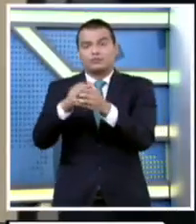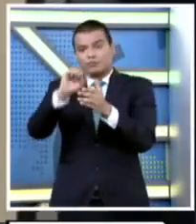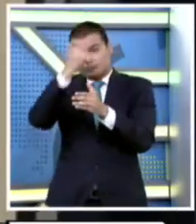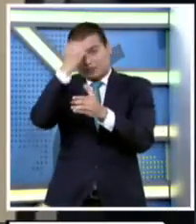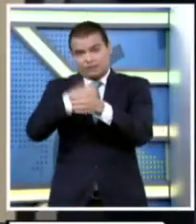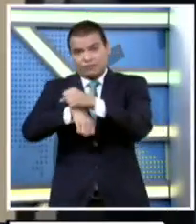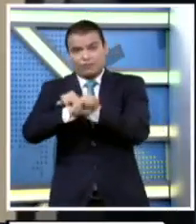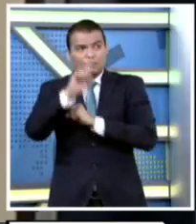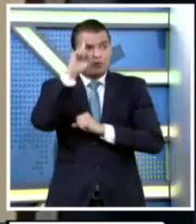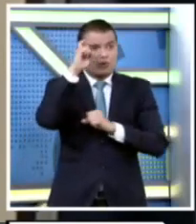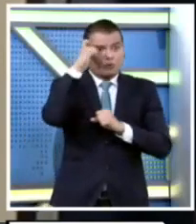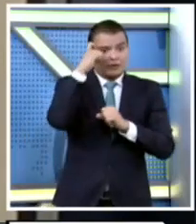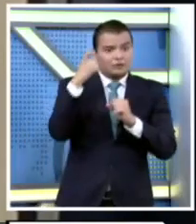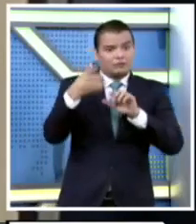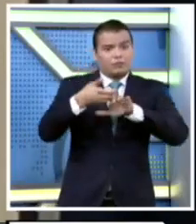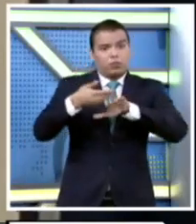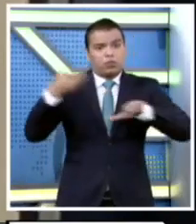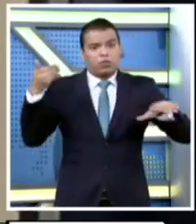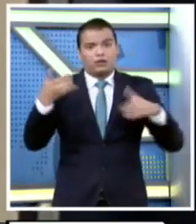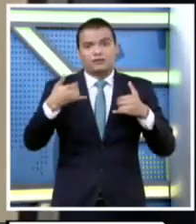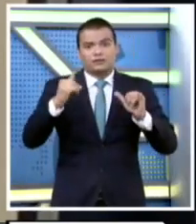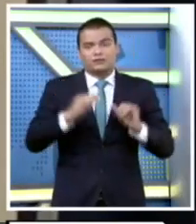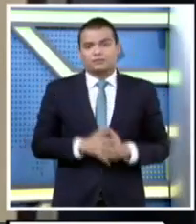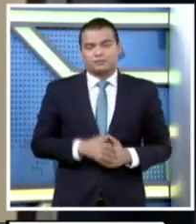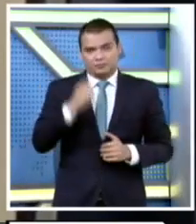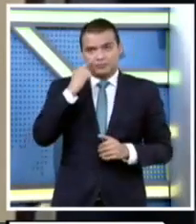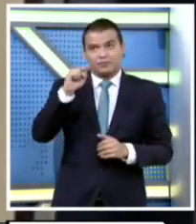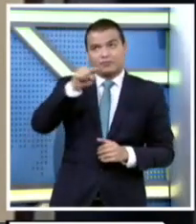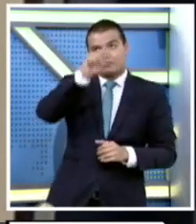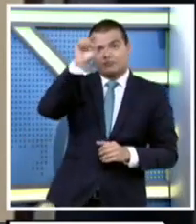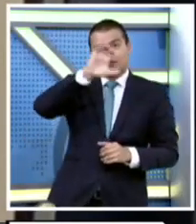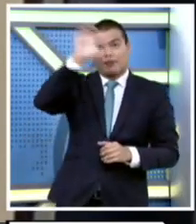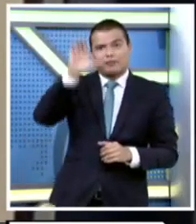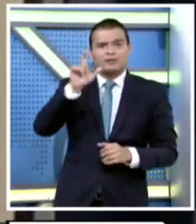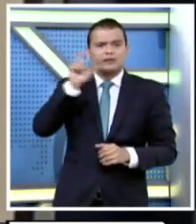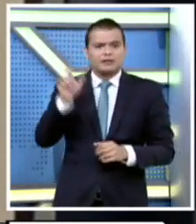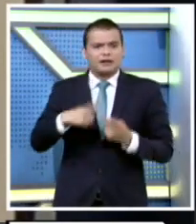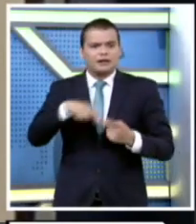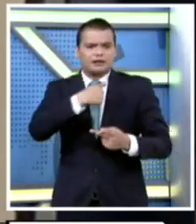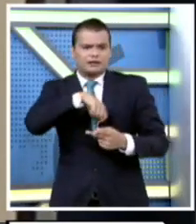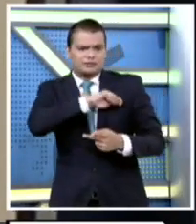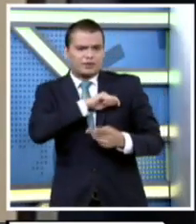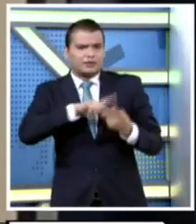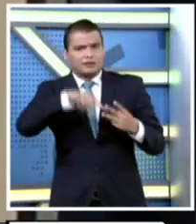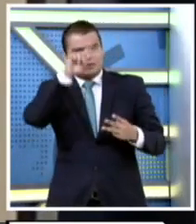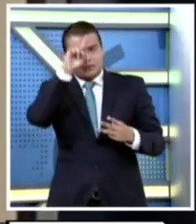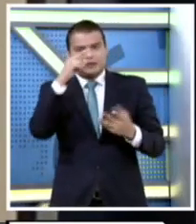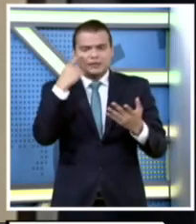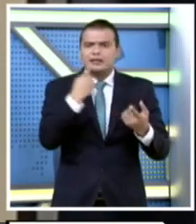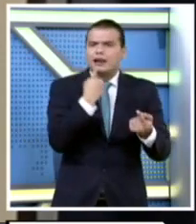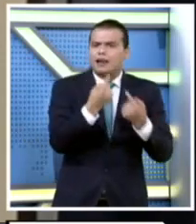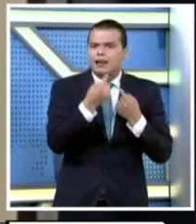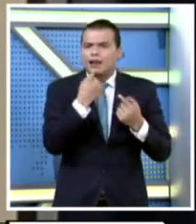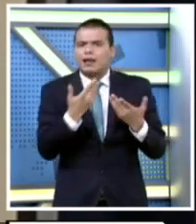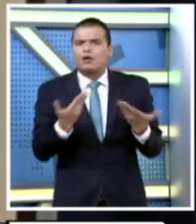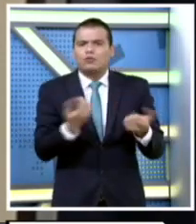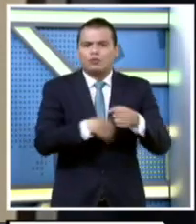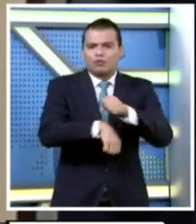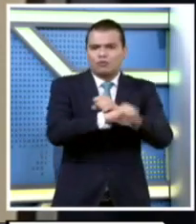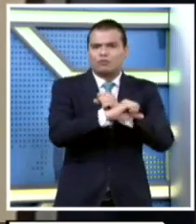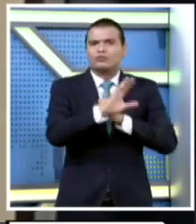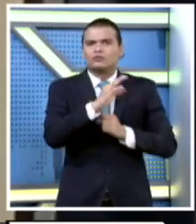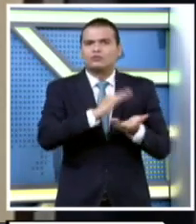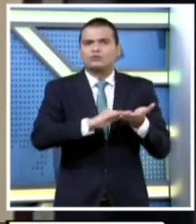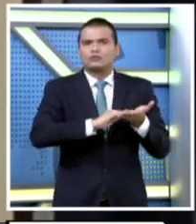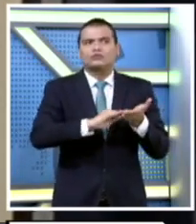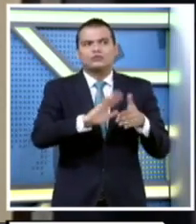Los países más desarrollados, como los italianos, como los españoles, como los alemanes, buscan una salida al tema del fútbol profesional, también a